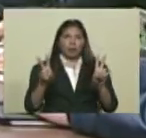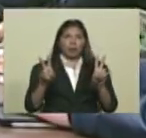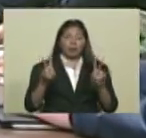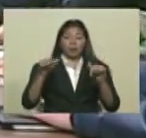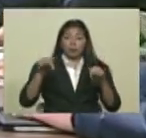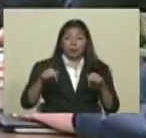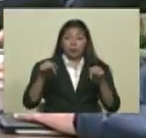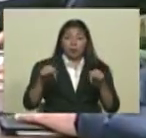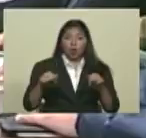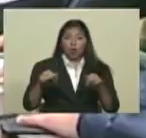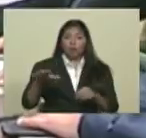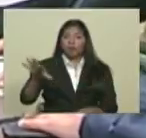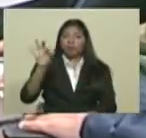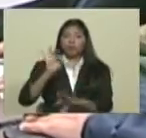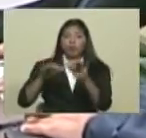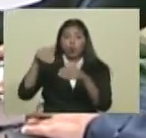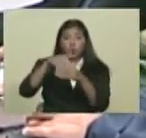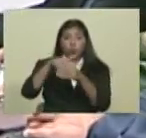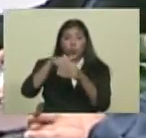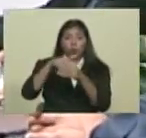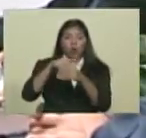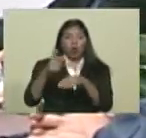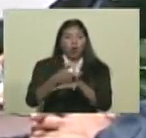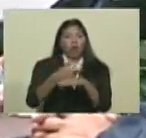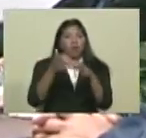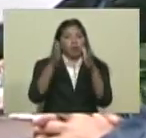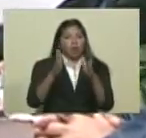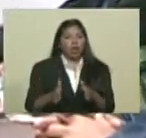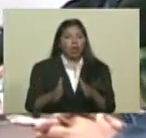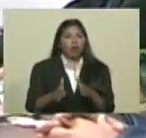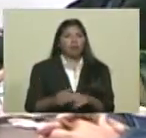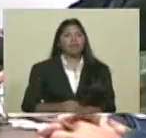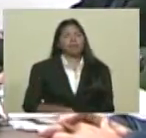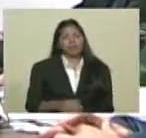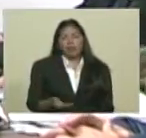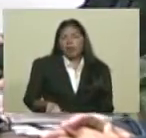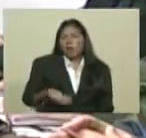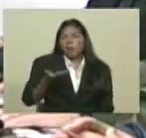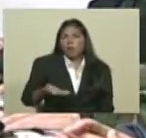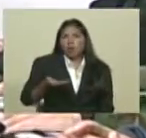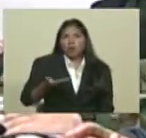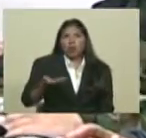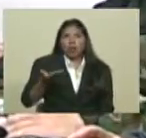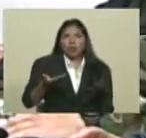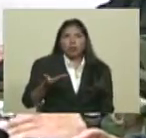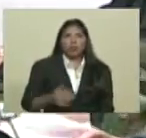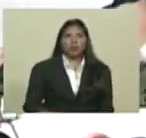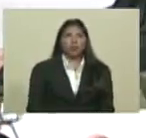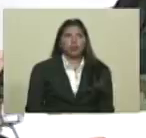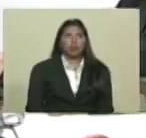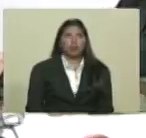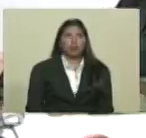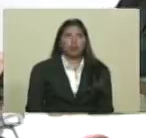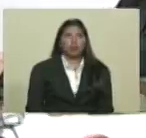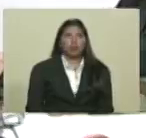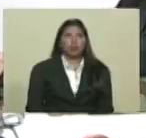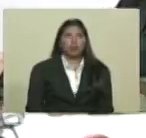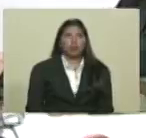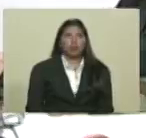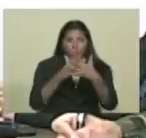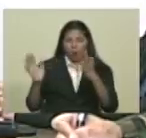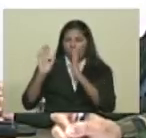de gobernadores el día de hoy es un paso muy significativo, la Asamblea Nacional Constituyente,